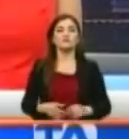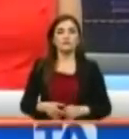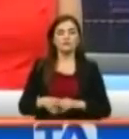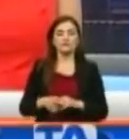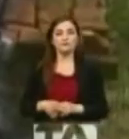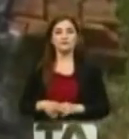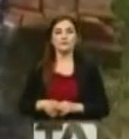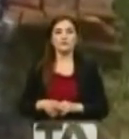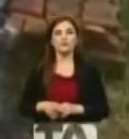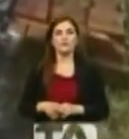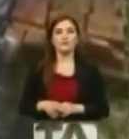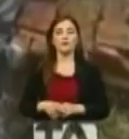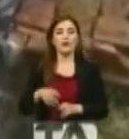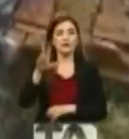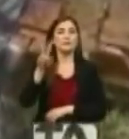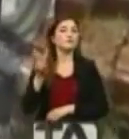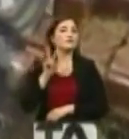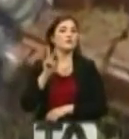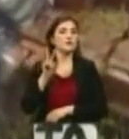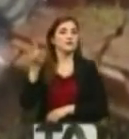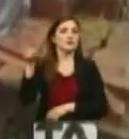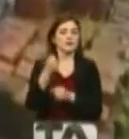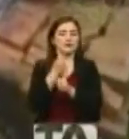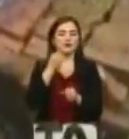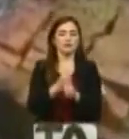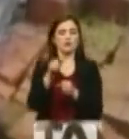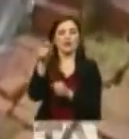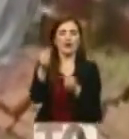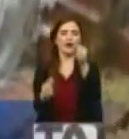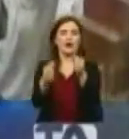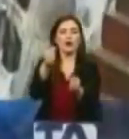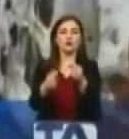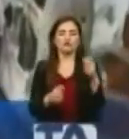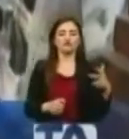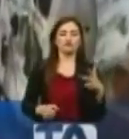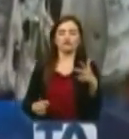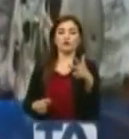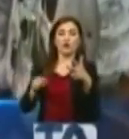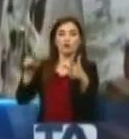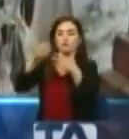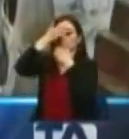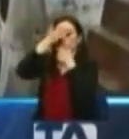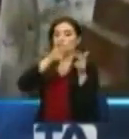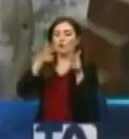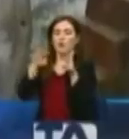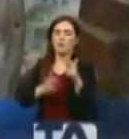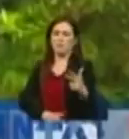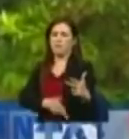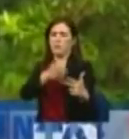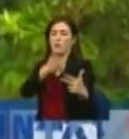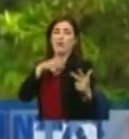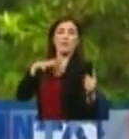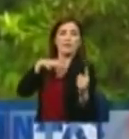noticia. Las 3 víctimas que estaban en servicio se movilizaban en una camioneta cuando fueron atacados por disidentes de la ex guerrilla de las